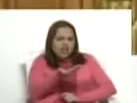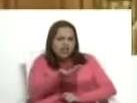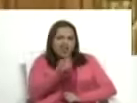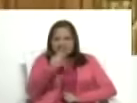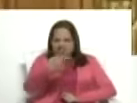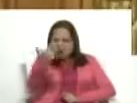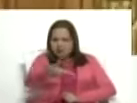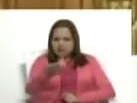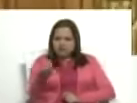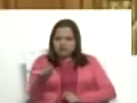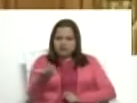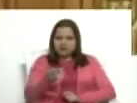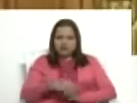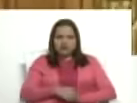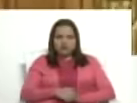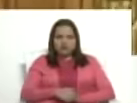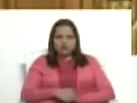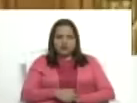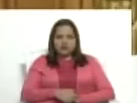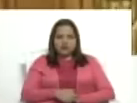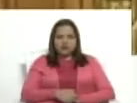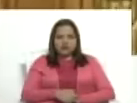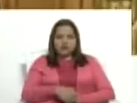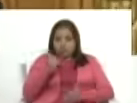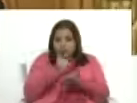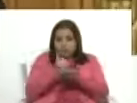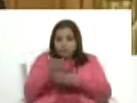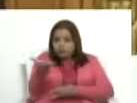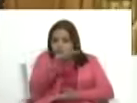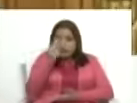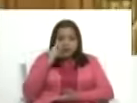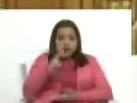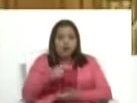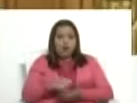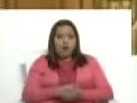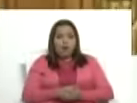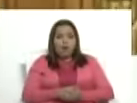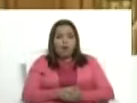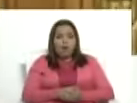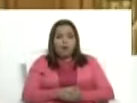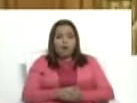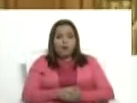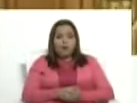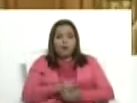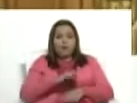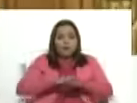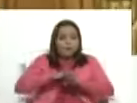eso. Para que ustedes vean. Porque creen que con eso,